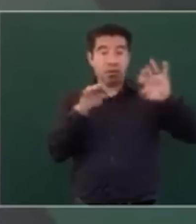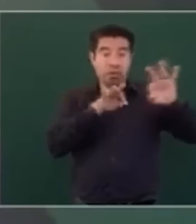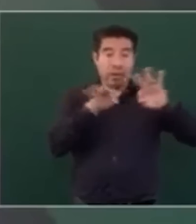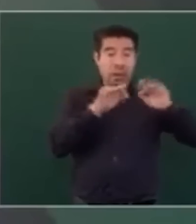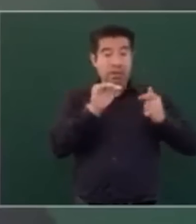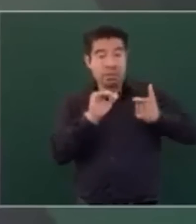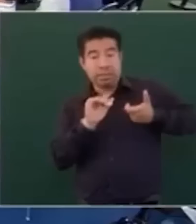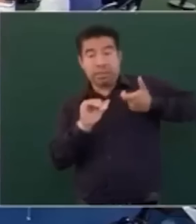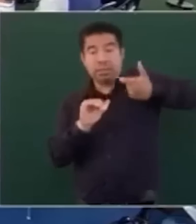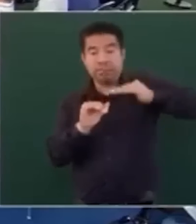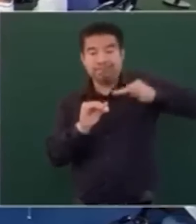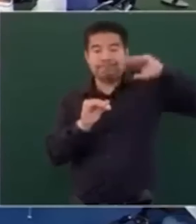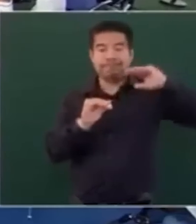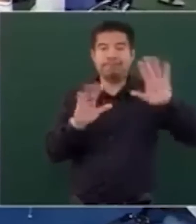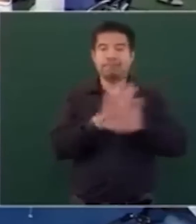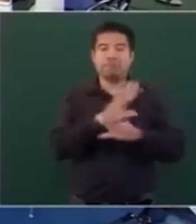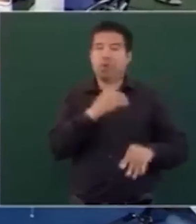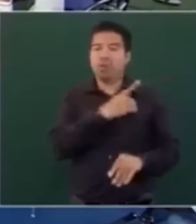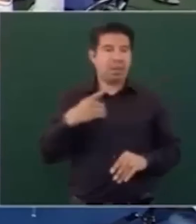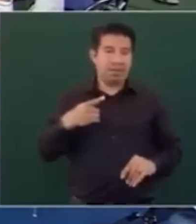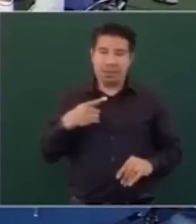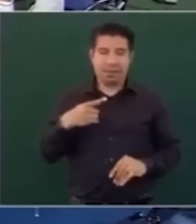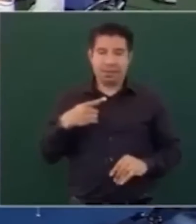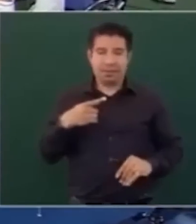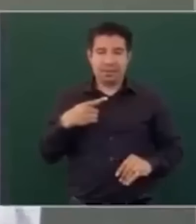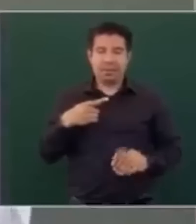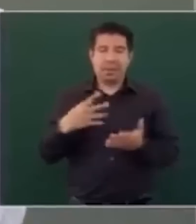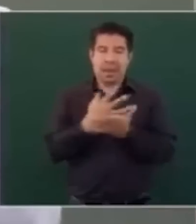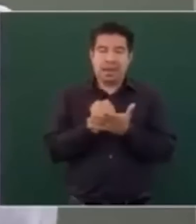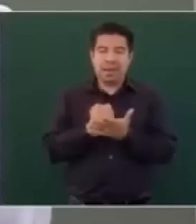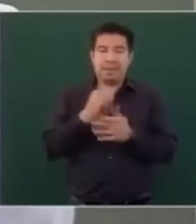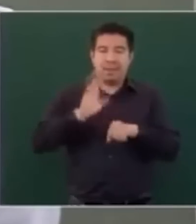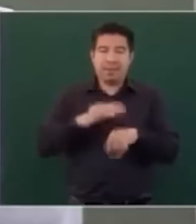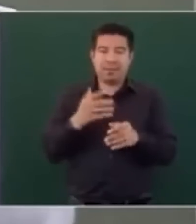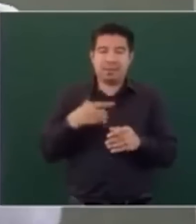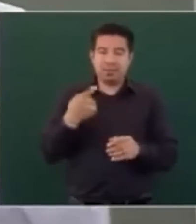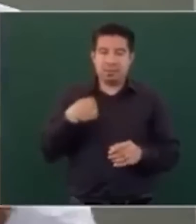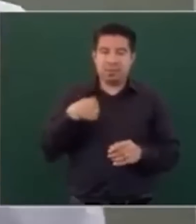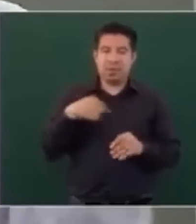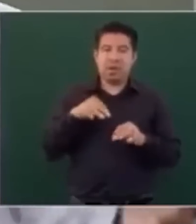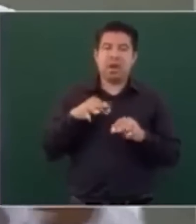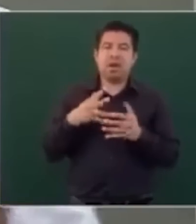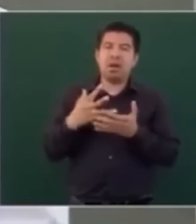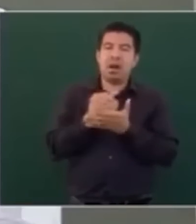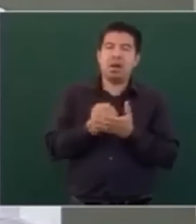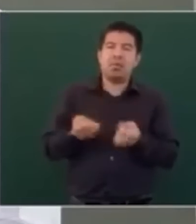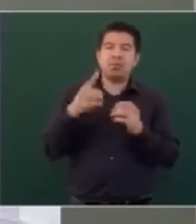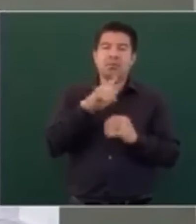como sueldo, el presidente de la República. Y yo gano 140, 150 mil pesos